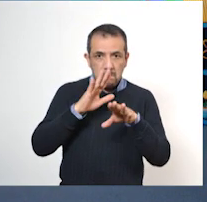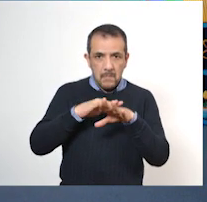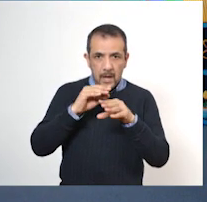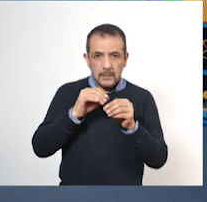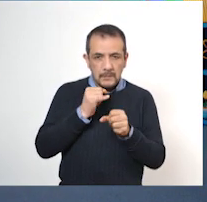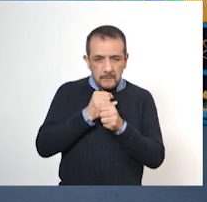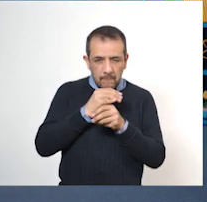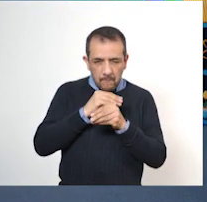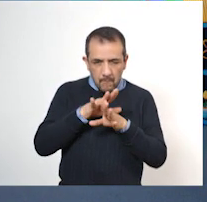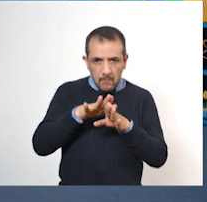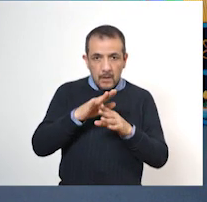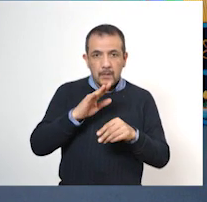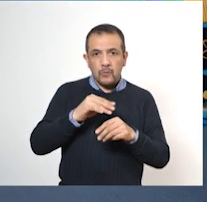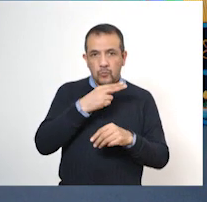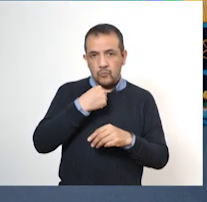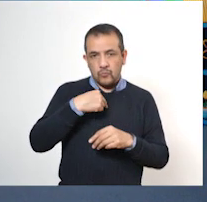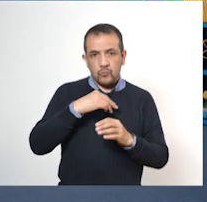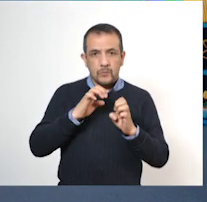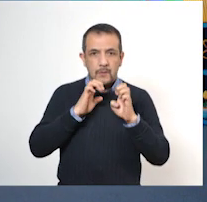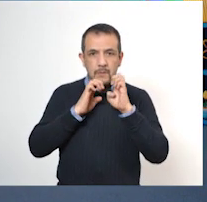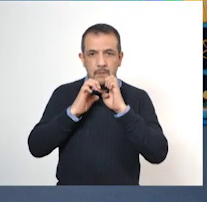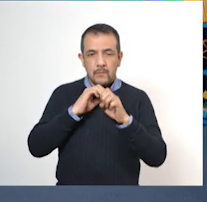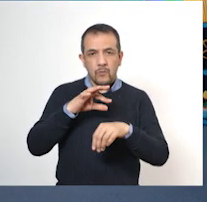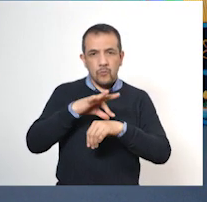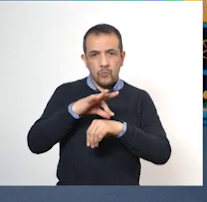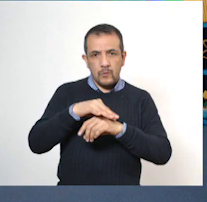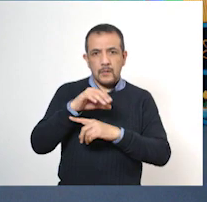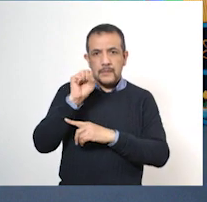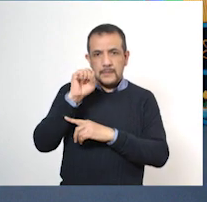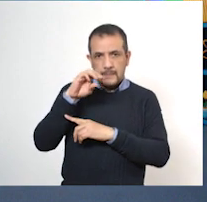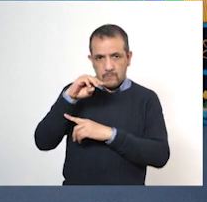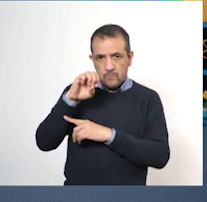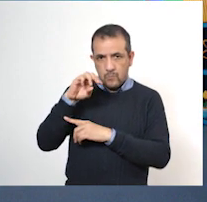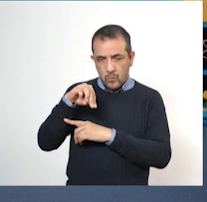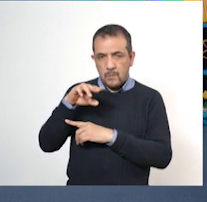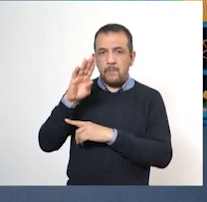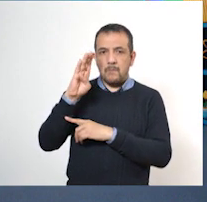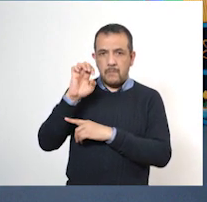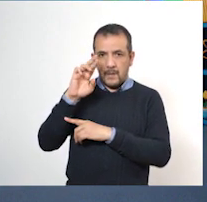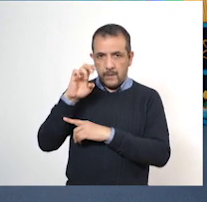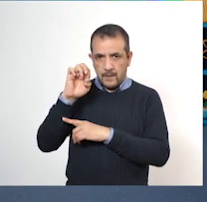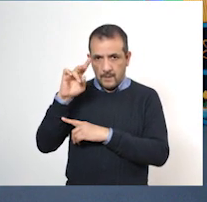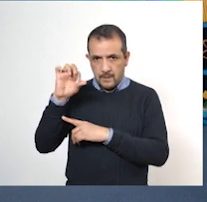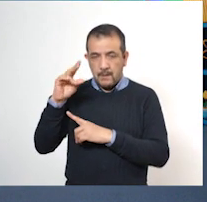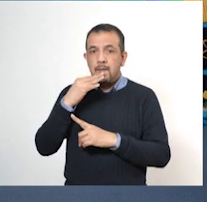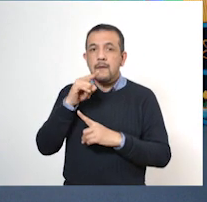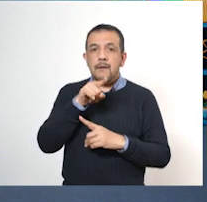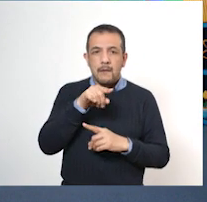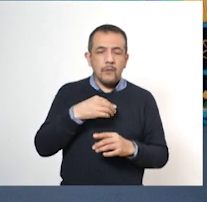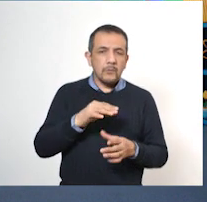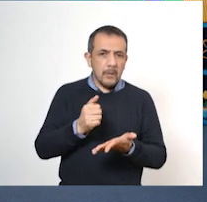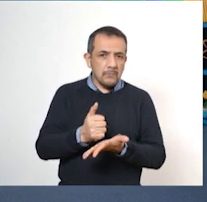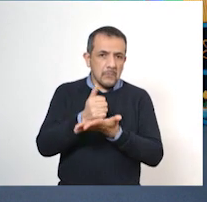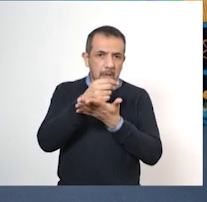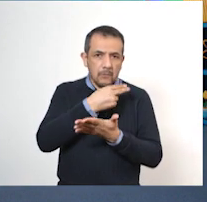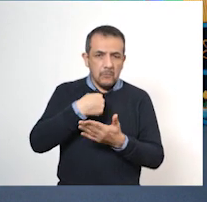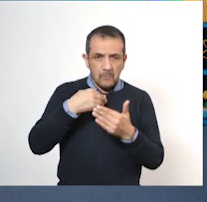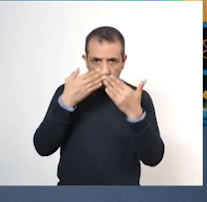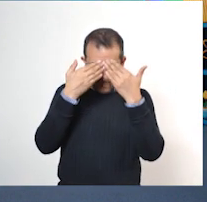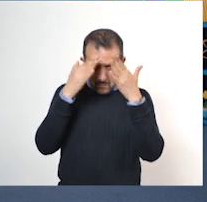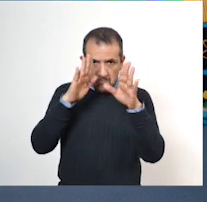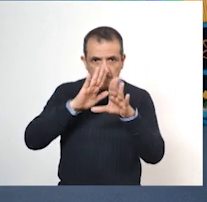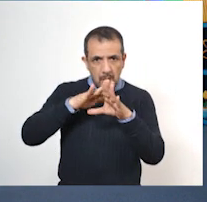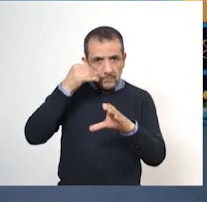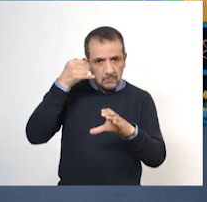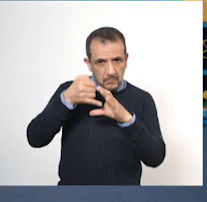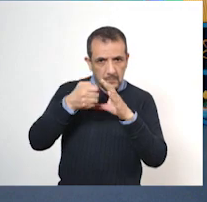esta información, tenemos una entrevista con el doctor Simón Barquera, que nos ayudará a reforzar la